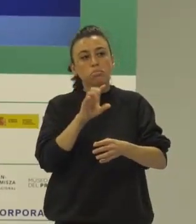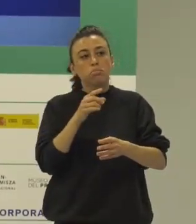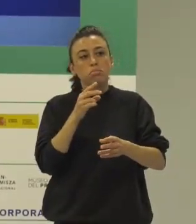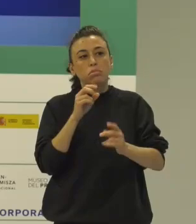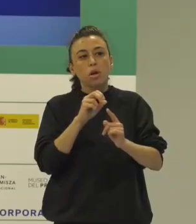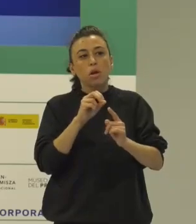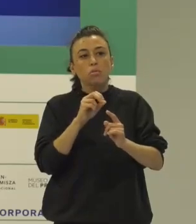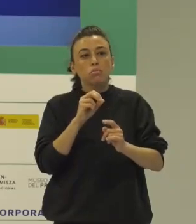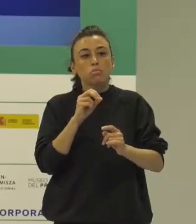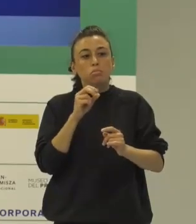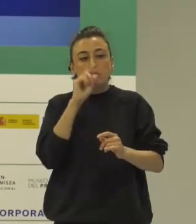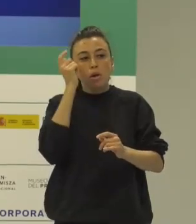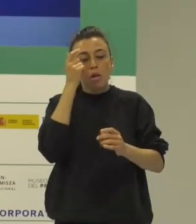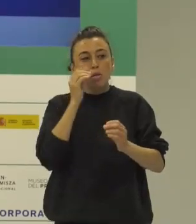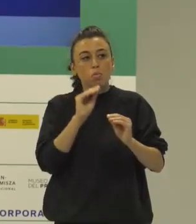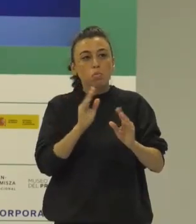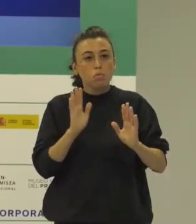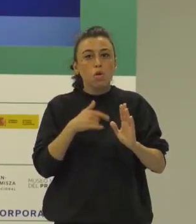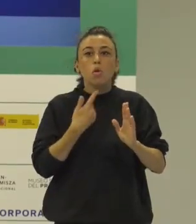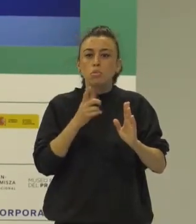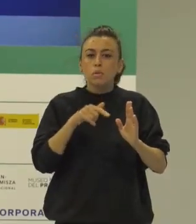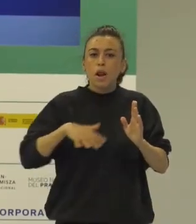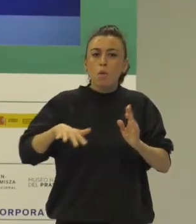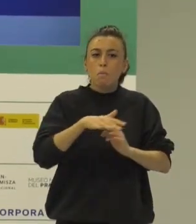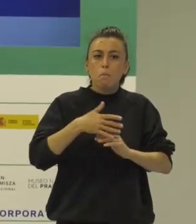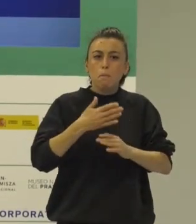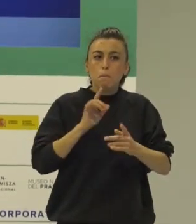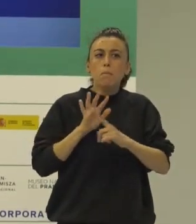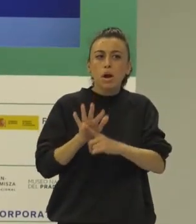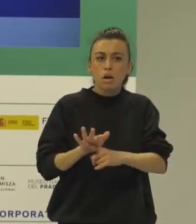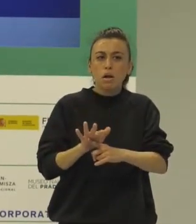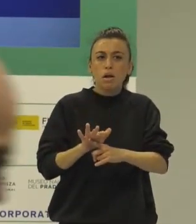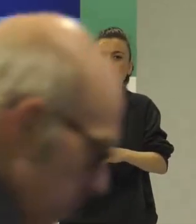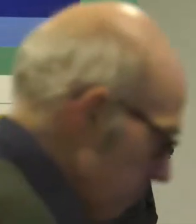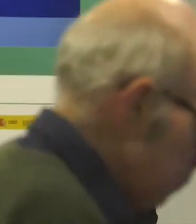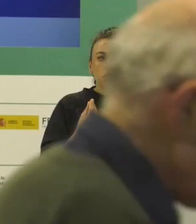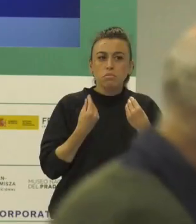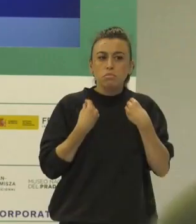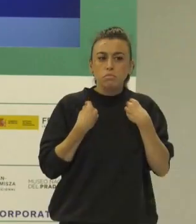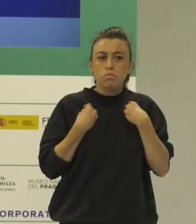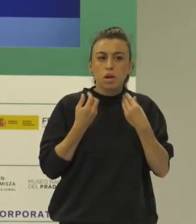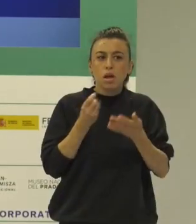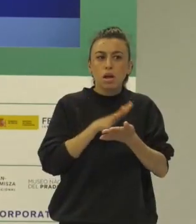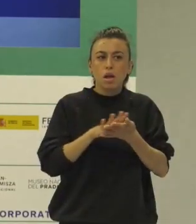prostitución, los barrios marginales, la vida de los activistas políticos,